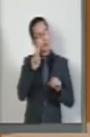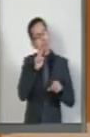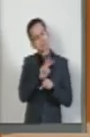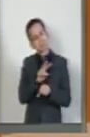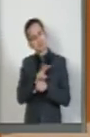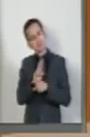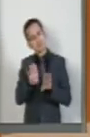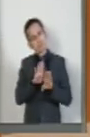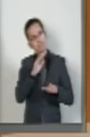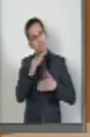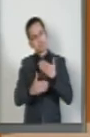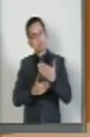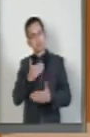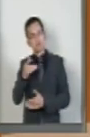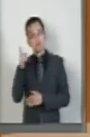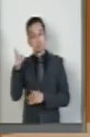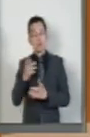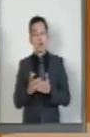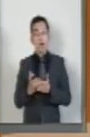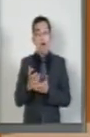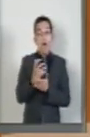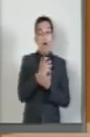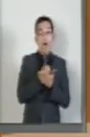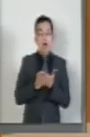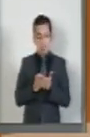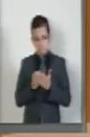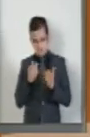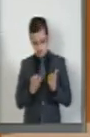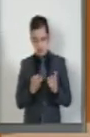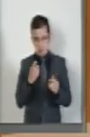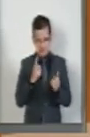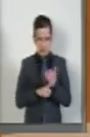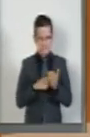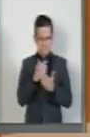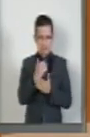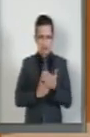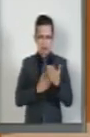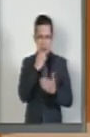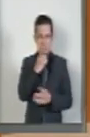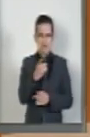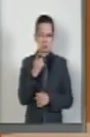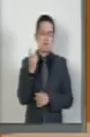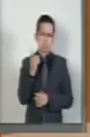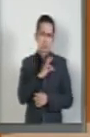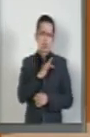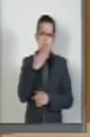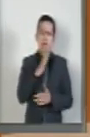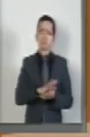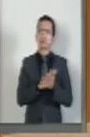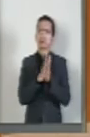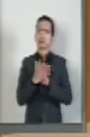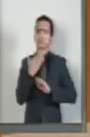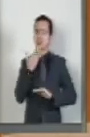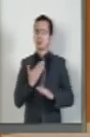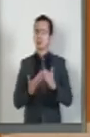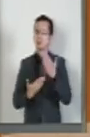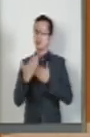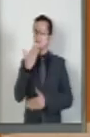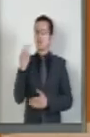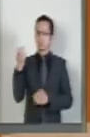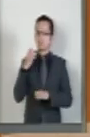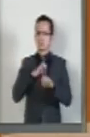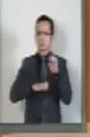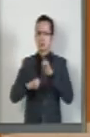de que la ganancia que estipula el contrato sea realmente la en la que evoluciona la empresa